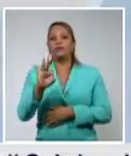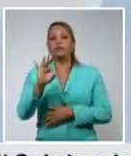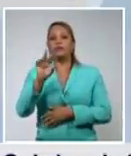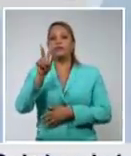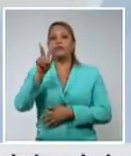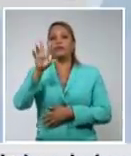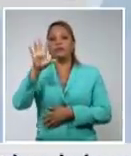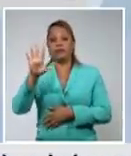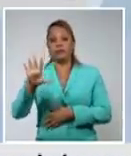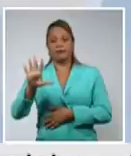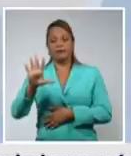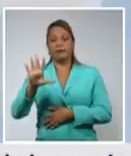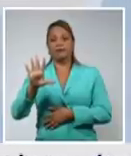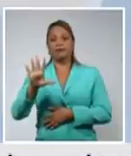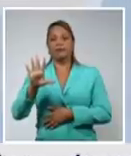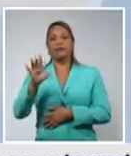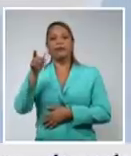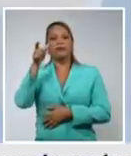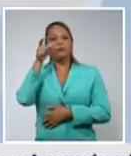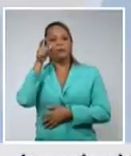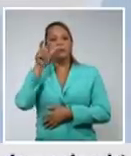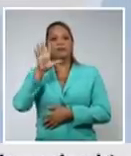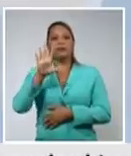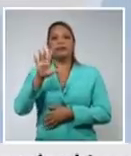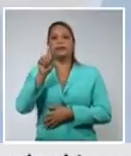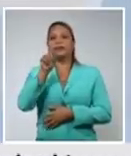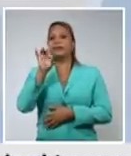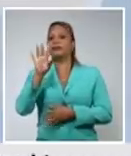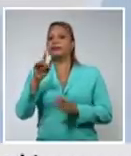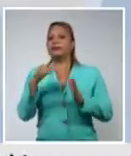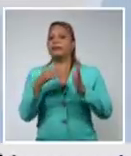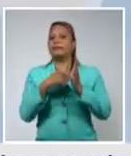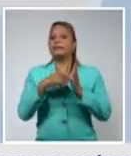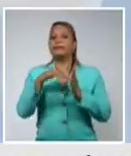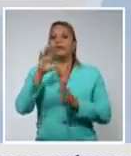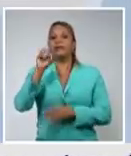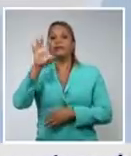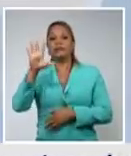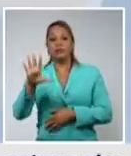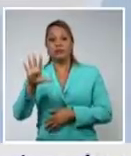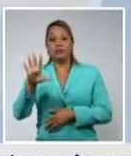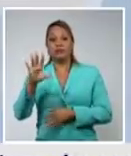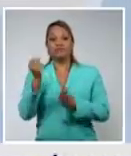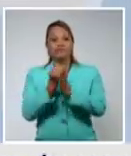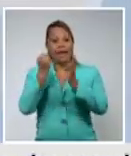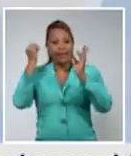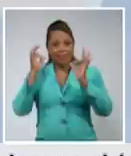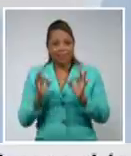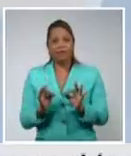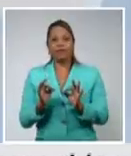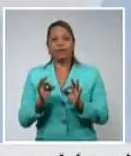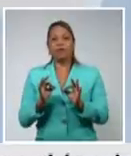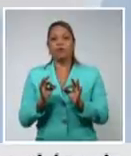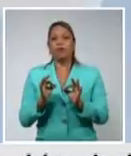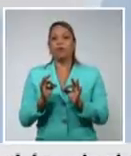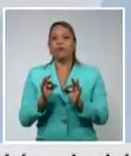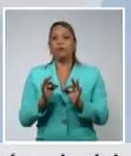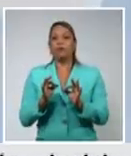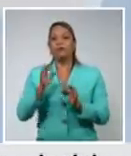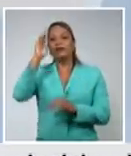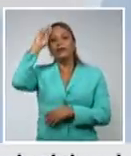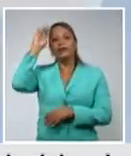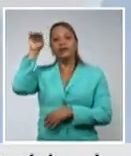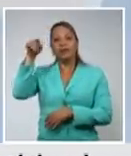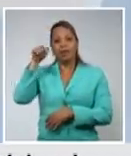3.825, en vigilancia 15.005 y activos confirmados ingresados en